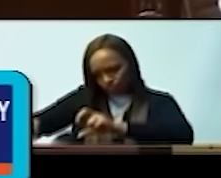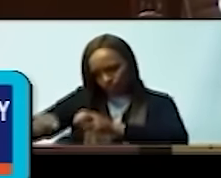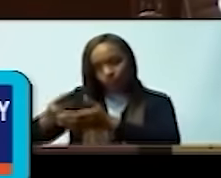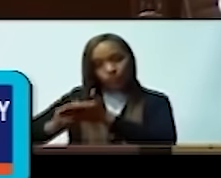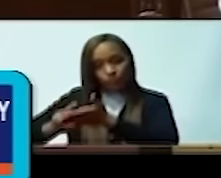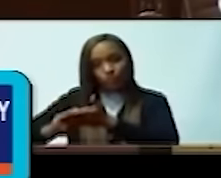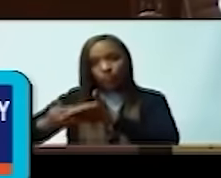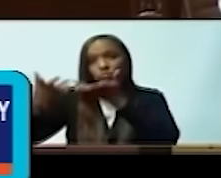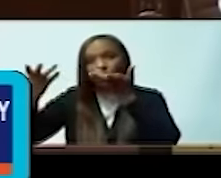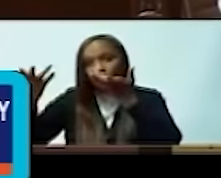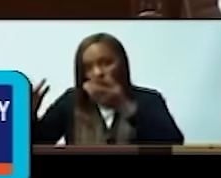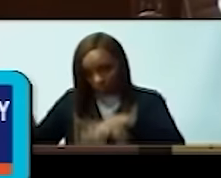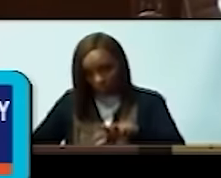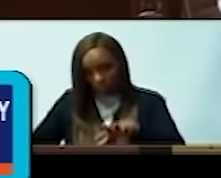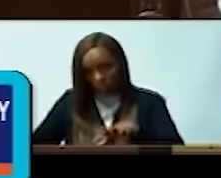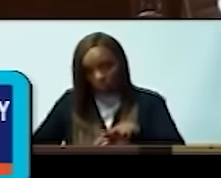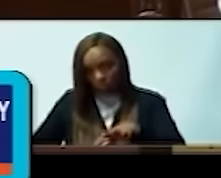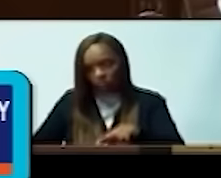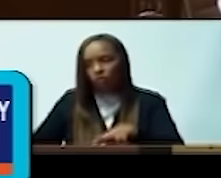funde.